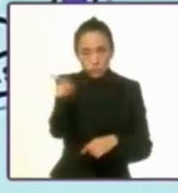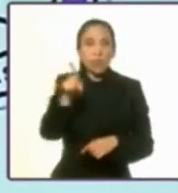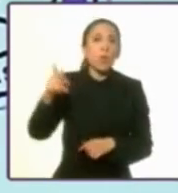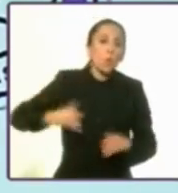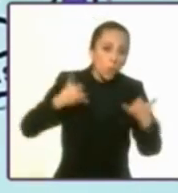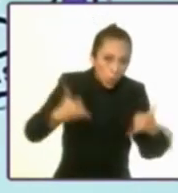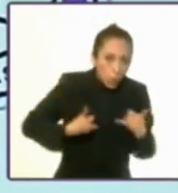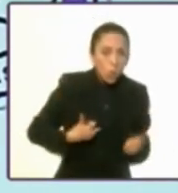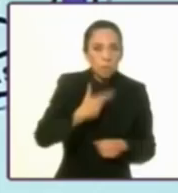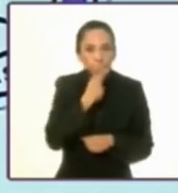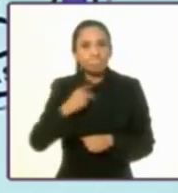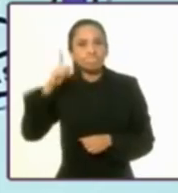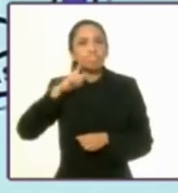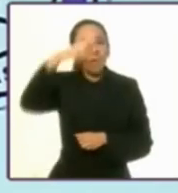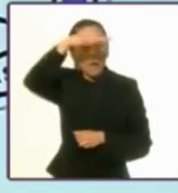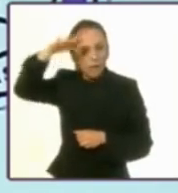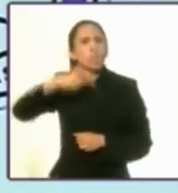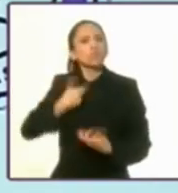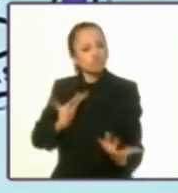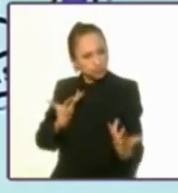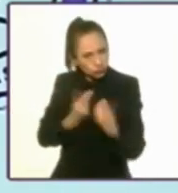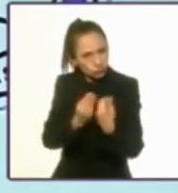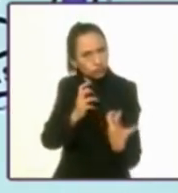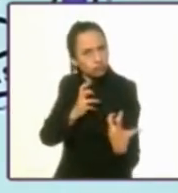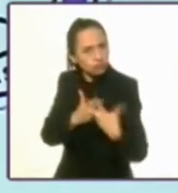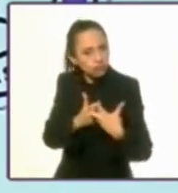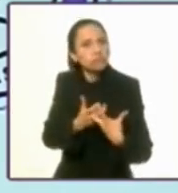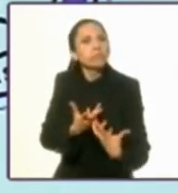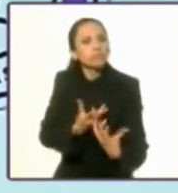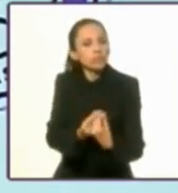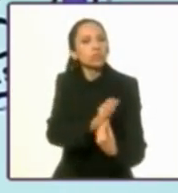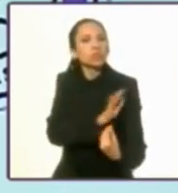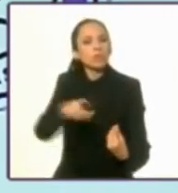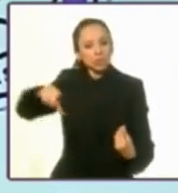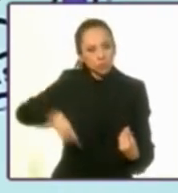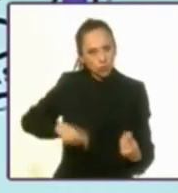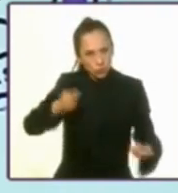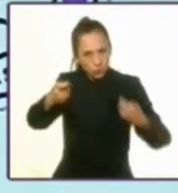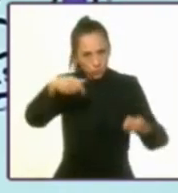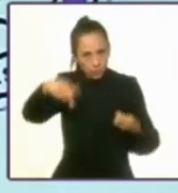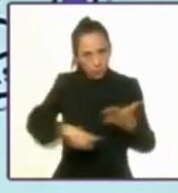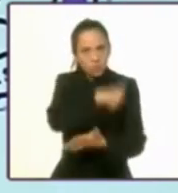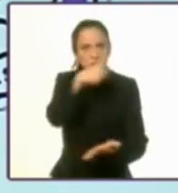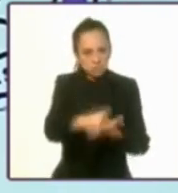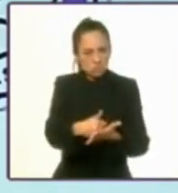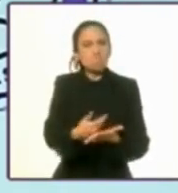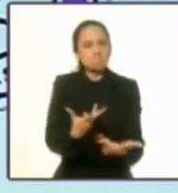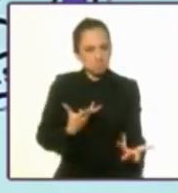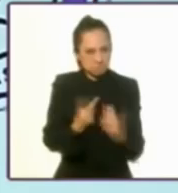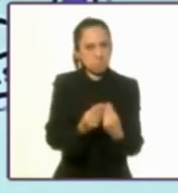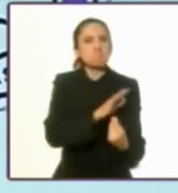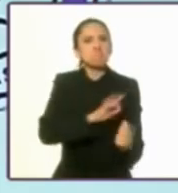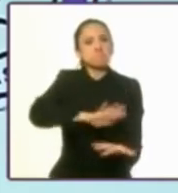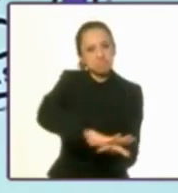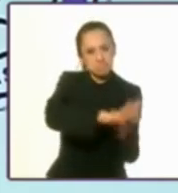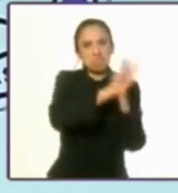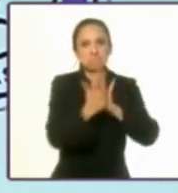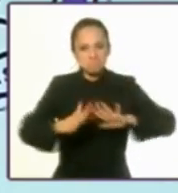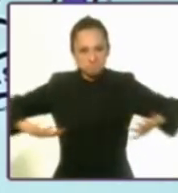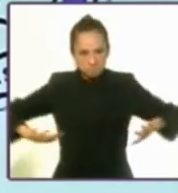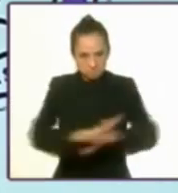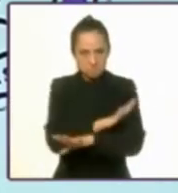acompañen a gobernar esta ciudad es posible transformar la vamos juntos a hacerlo realidad